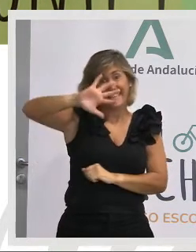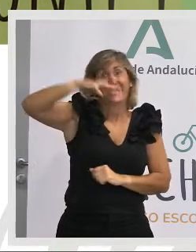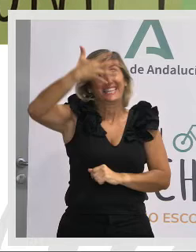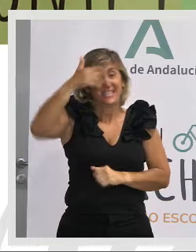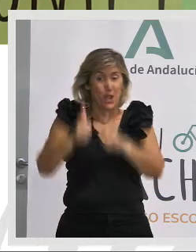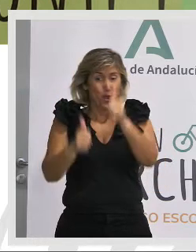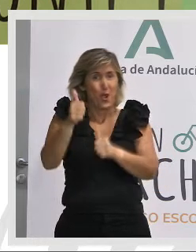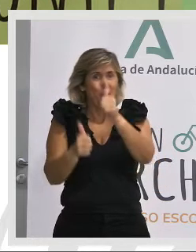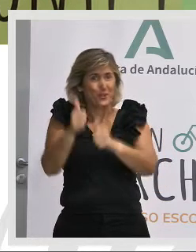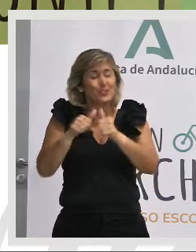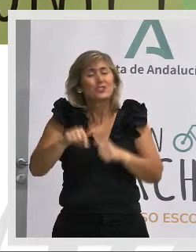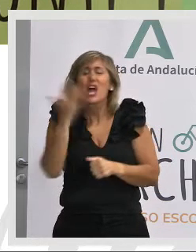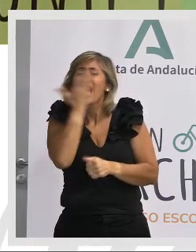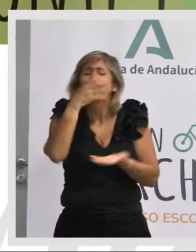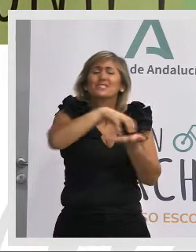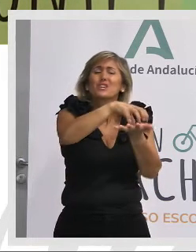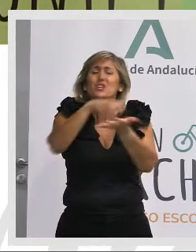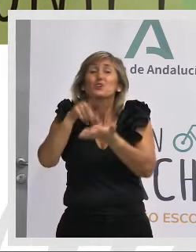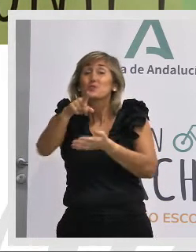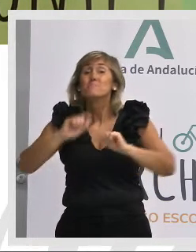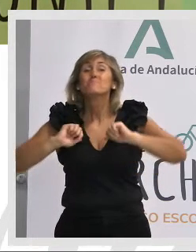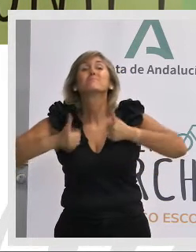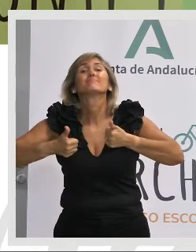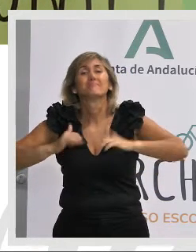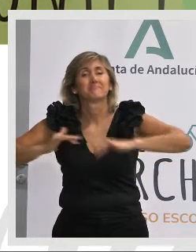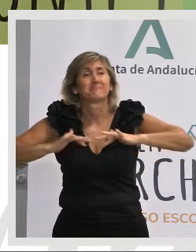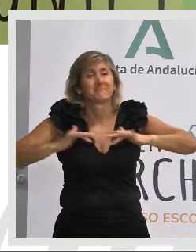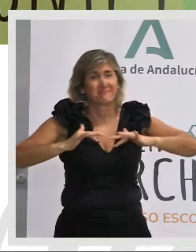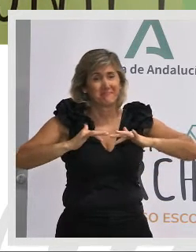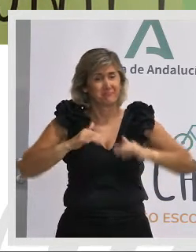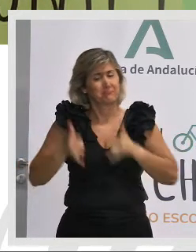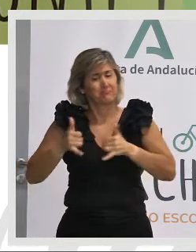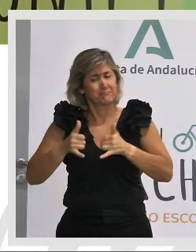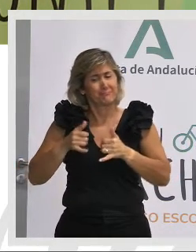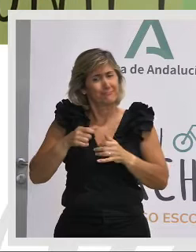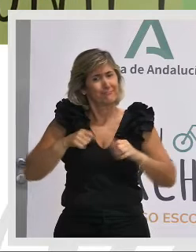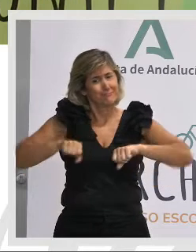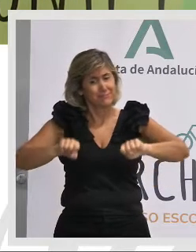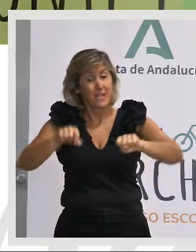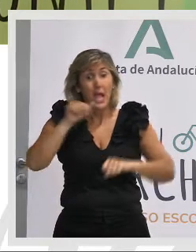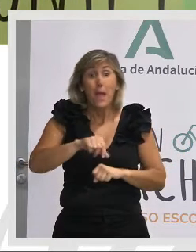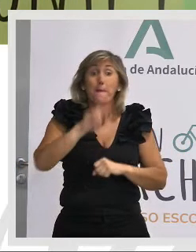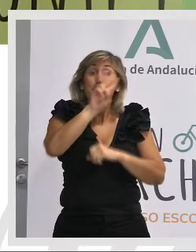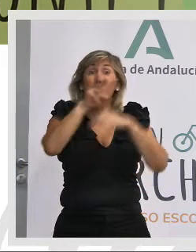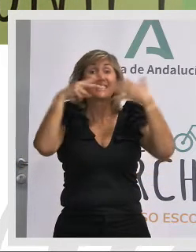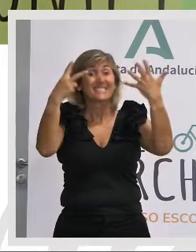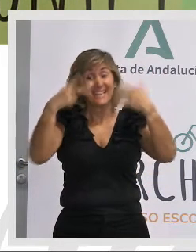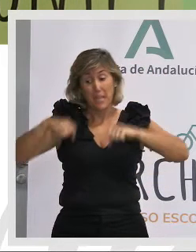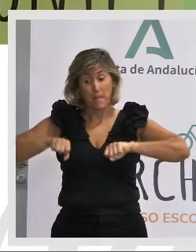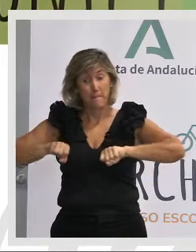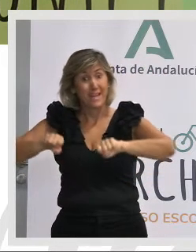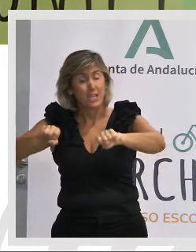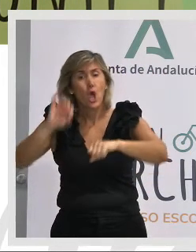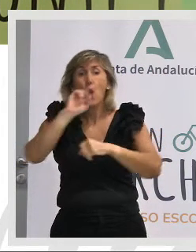concurso escolar Ponte en Marcha, que por cierto, el premio consta de un lote de 27 patinetes o